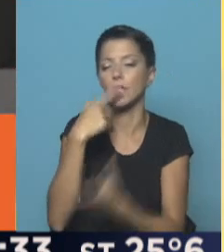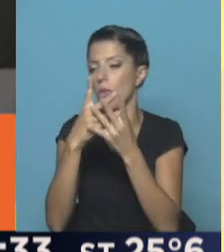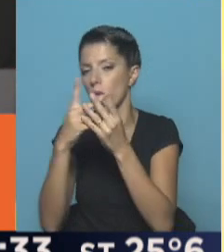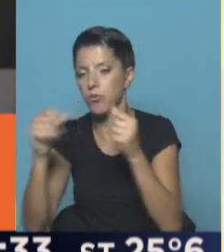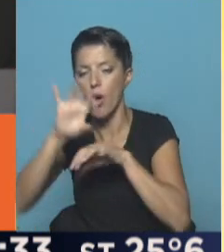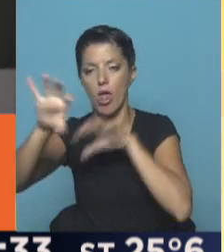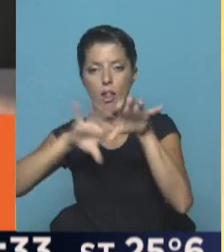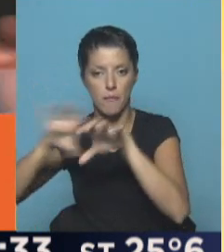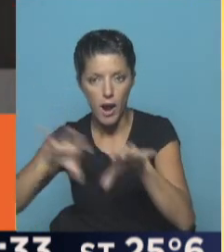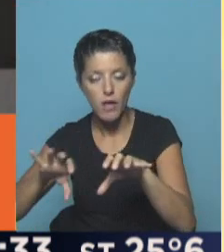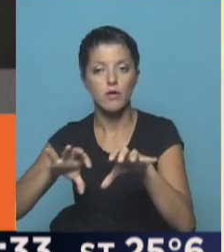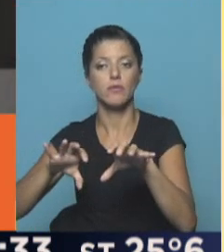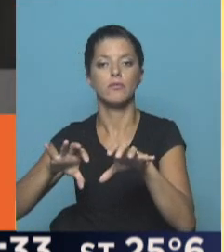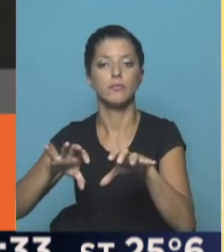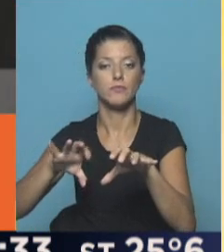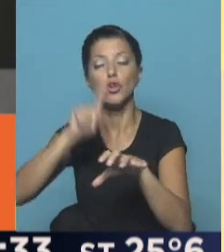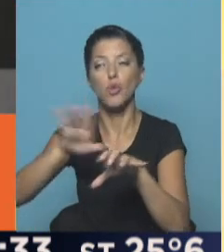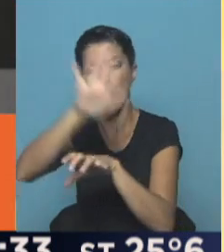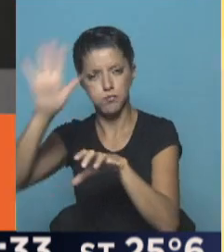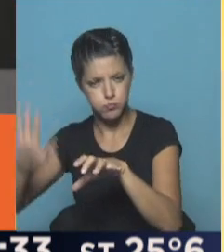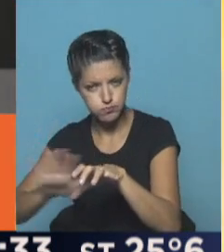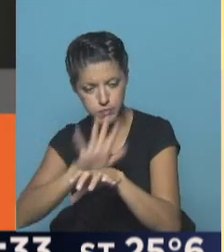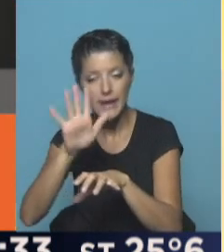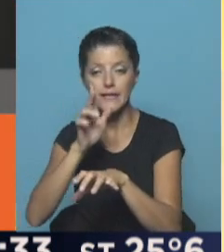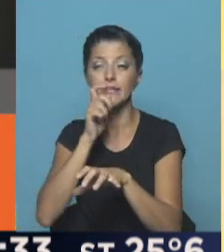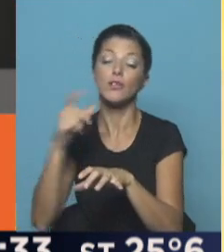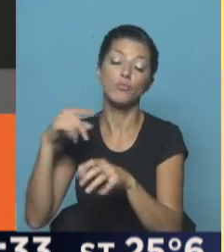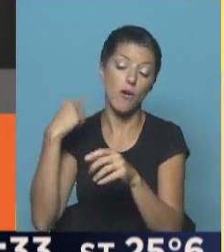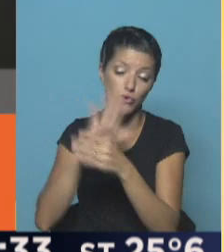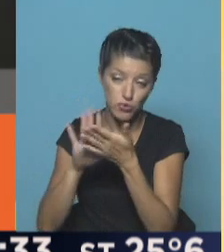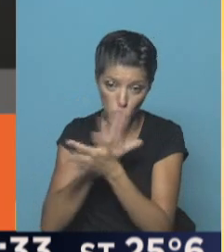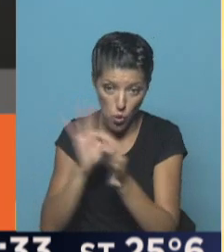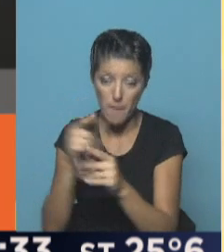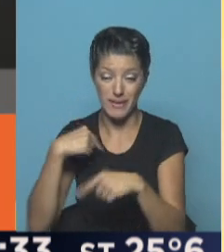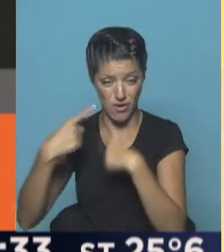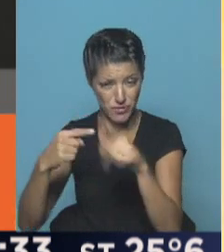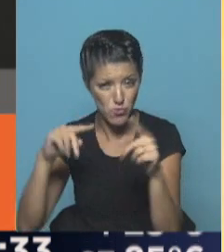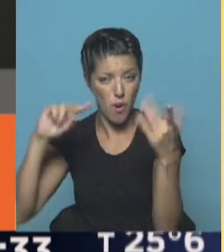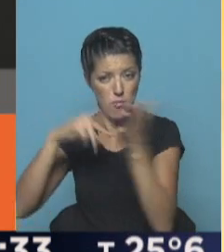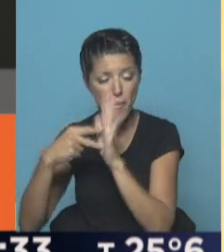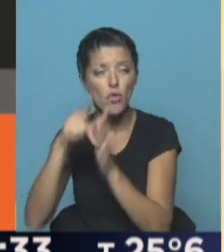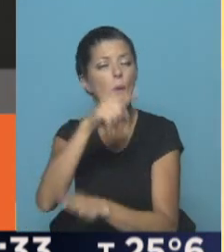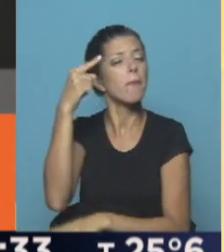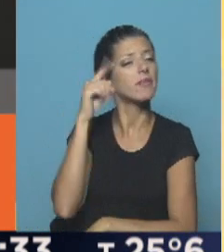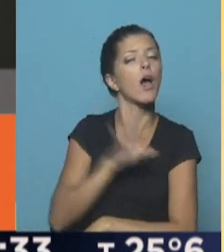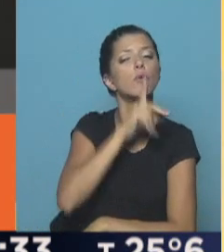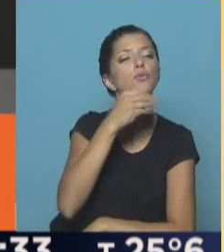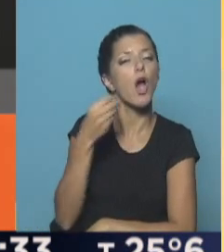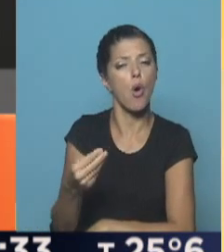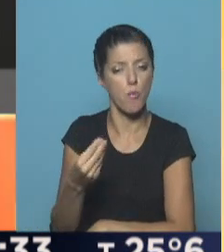Cáucaso Norte y demás regiones, ¿cómo crees que se puede proyectar Rusia hacia el exterior desde